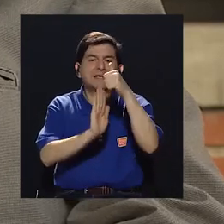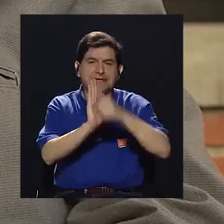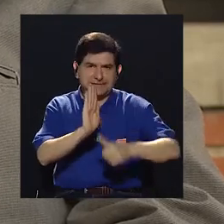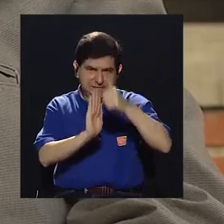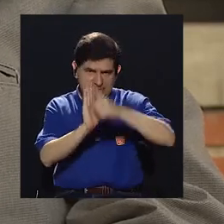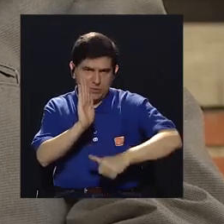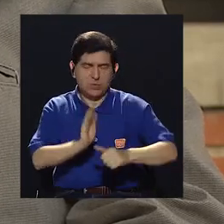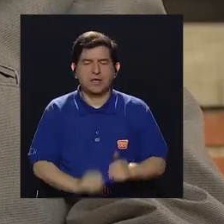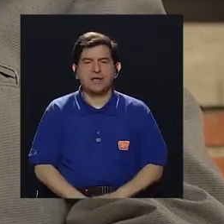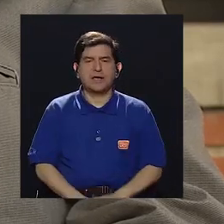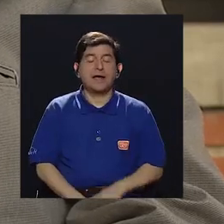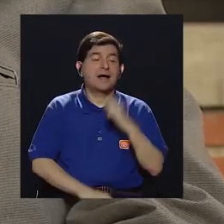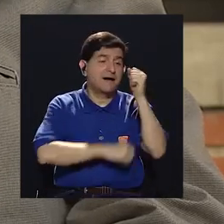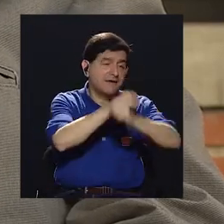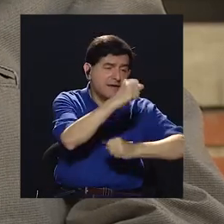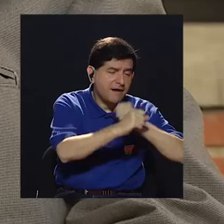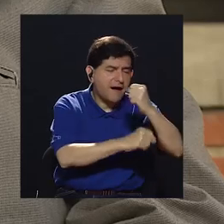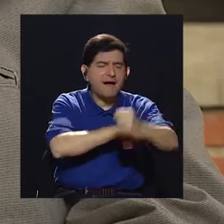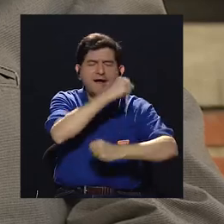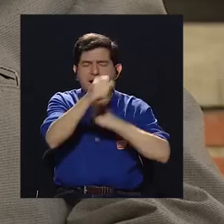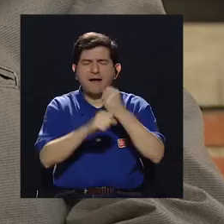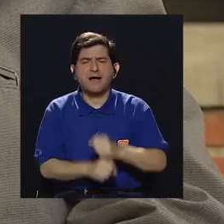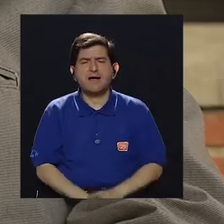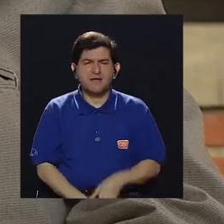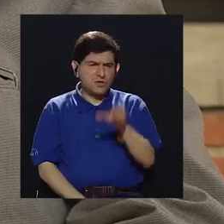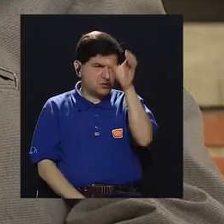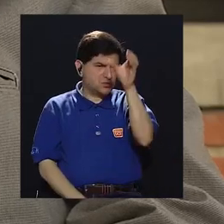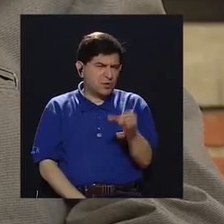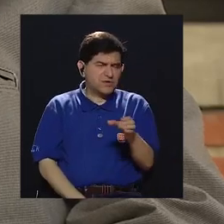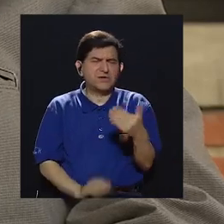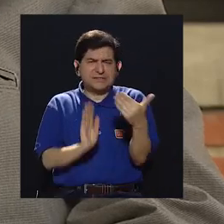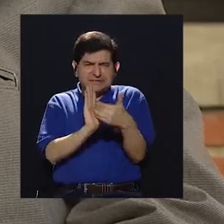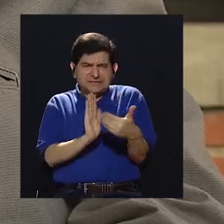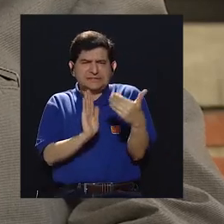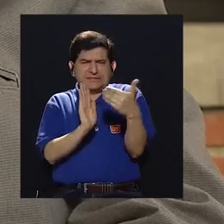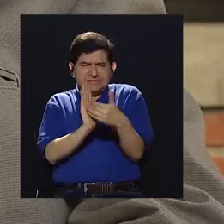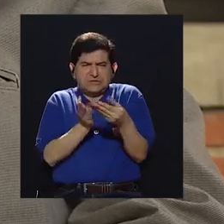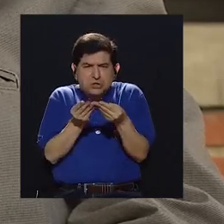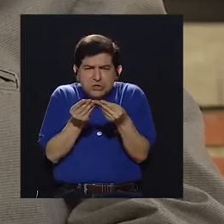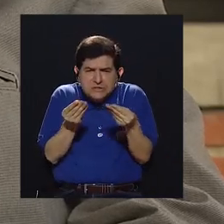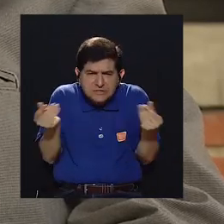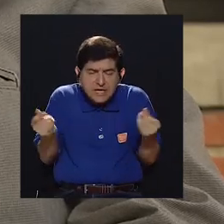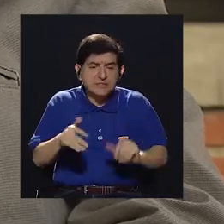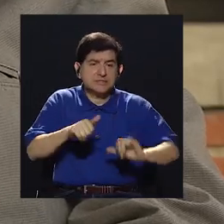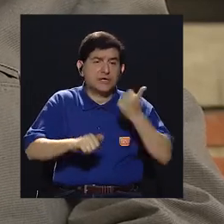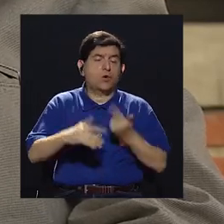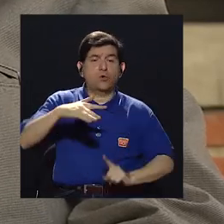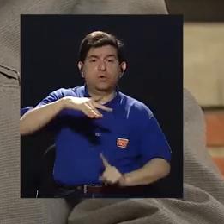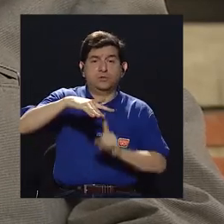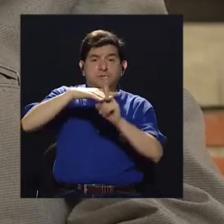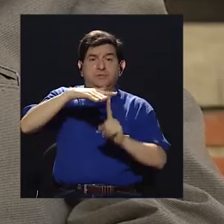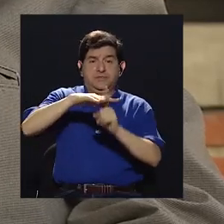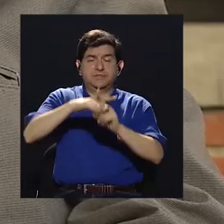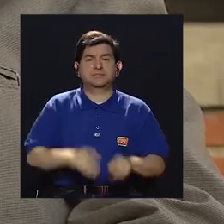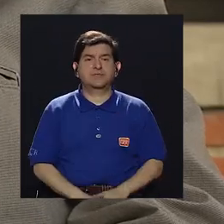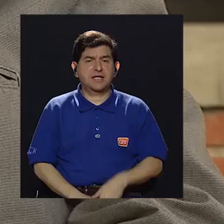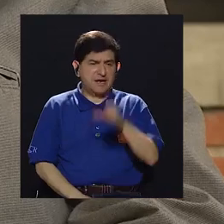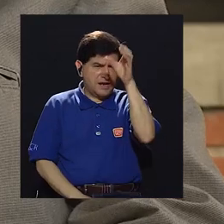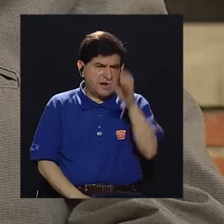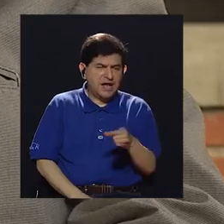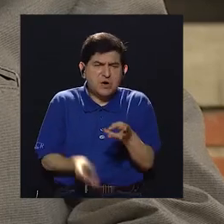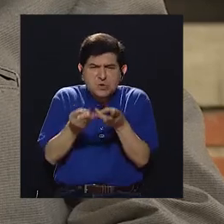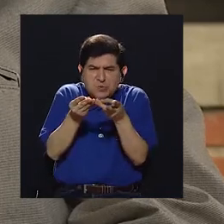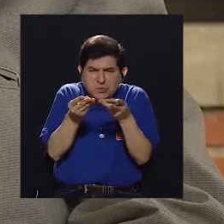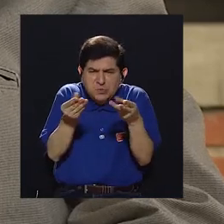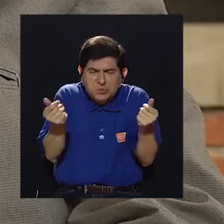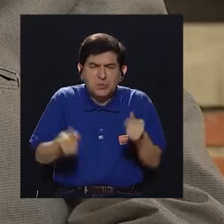cirugía. Y a través de los años, cuando la columna se va desgastando, entonces empiezan a aparecer otras cosas. La columna se desgasta, entonces